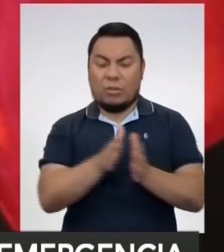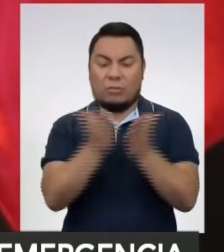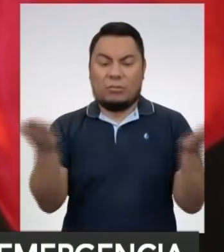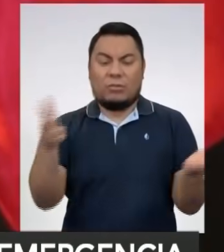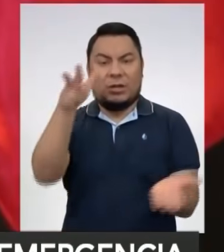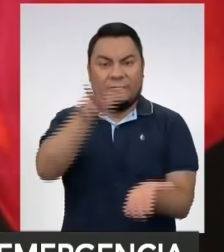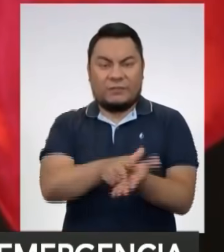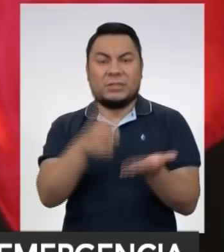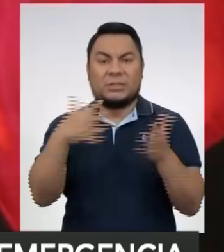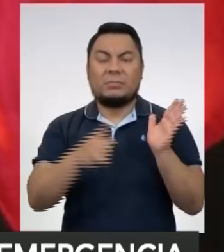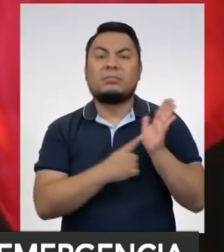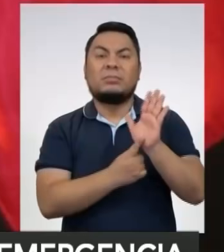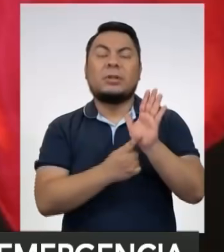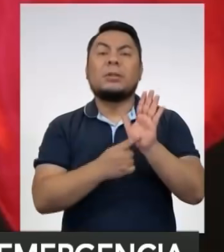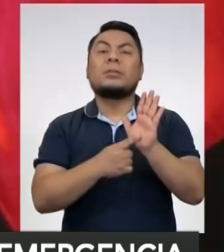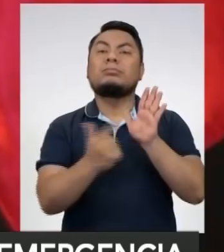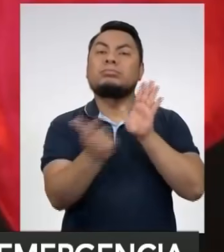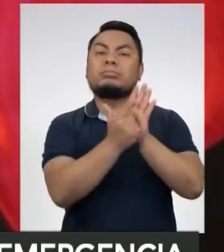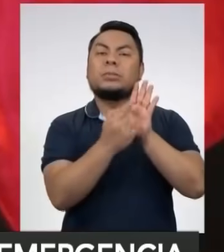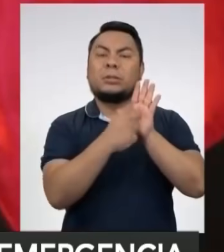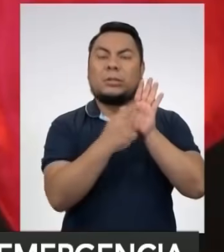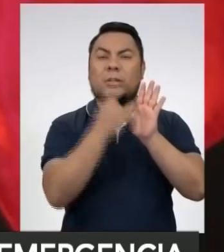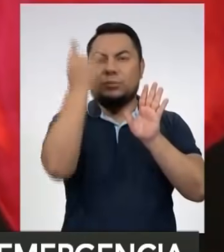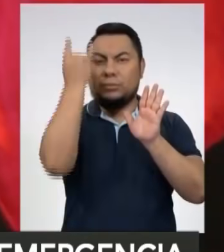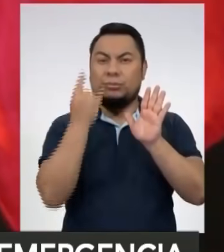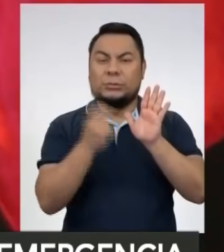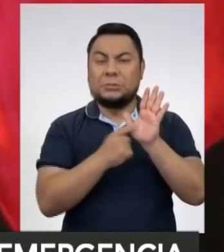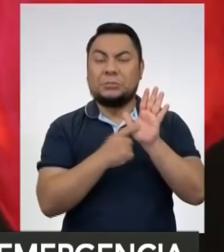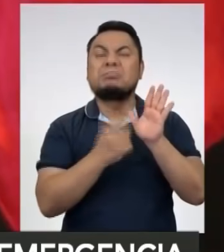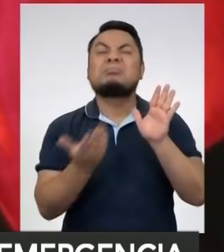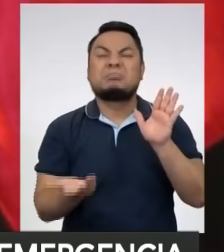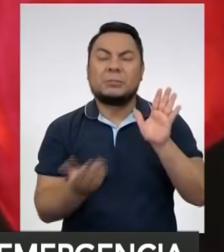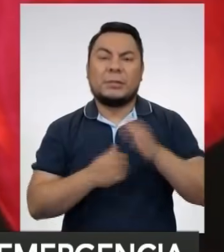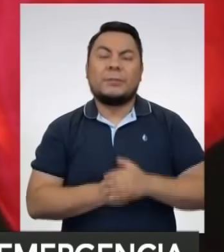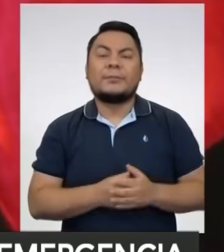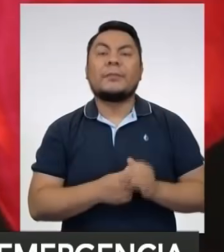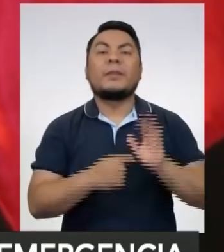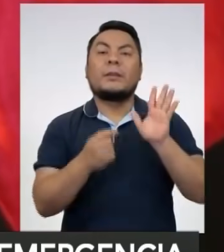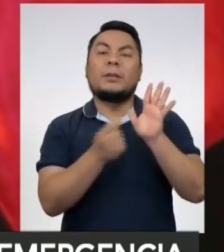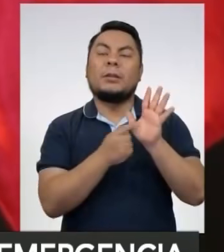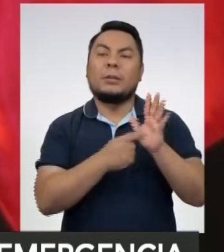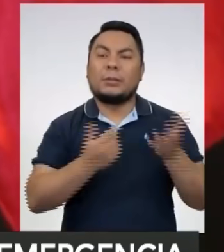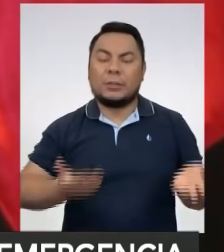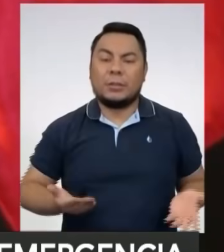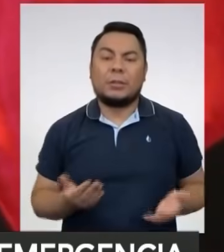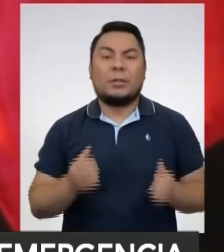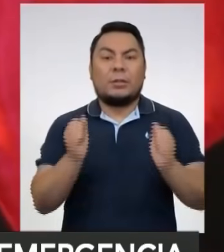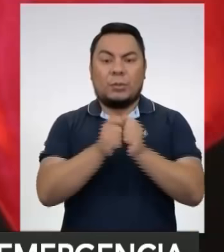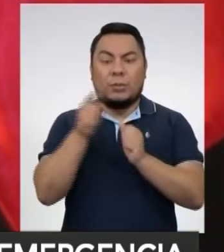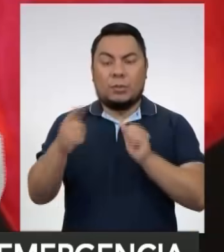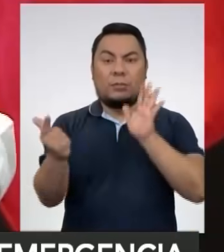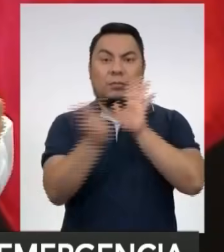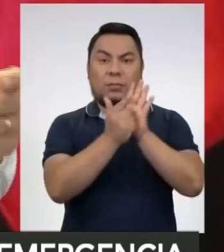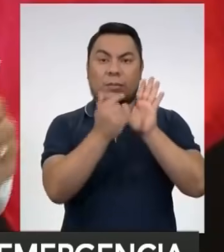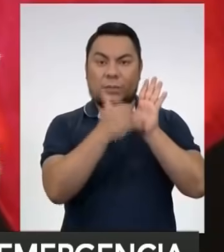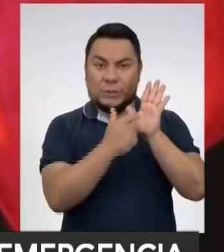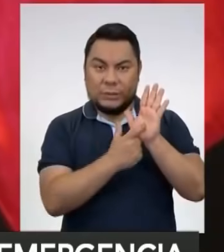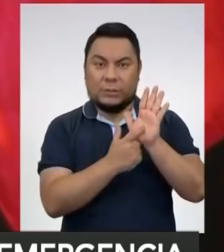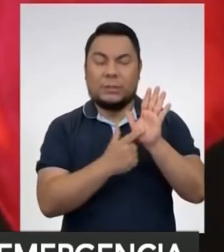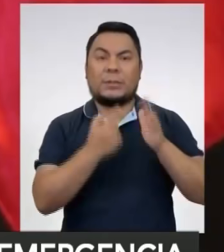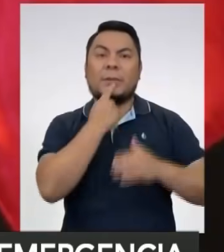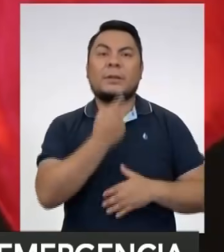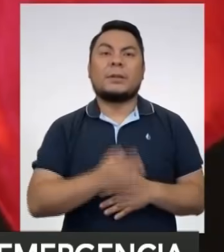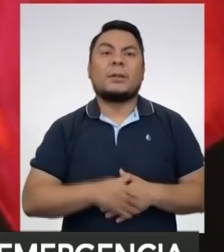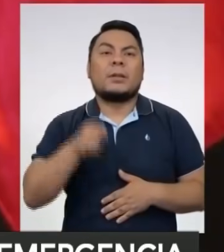un importante decreto supremo donde estamos, a través de este decreto supremo, este